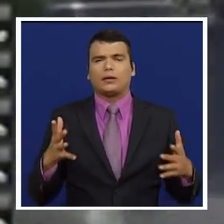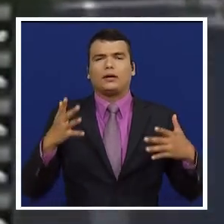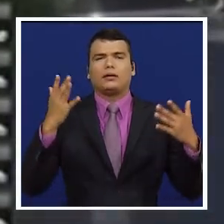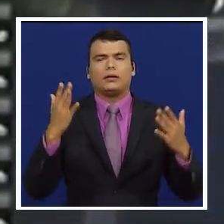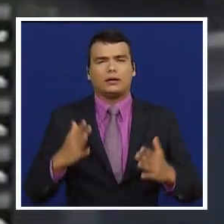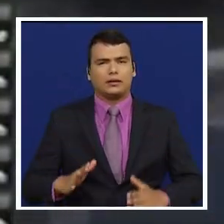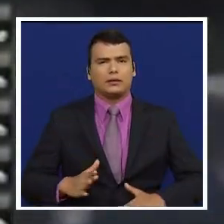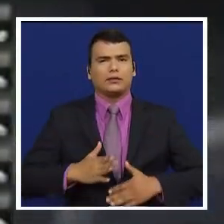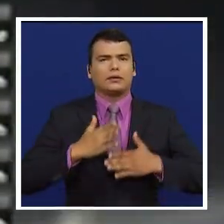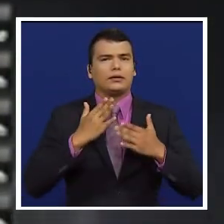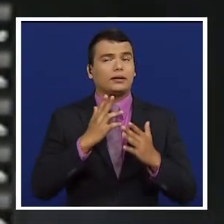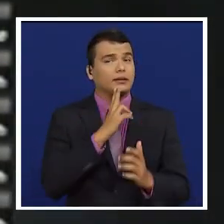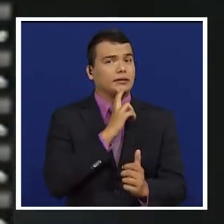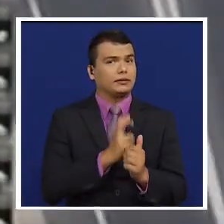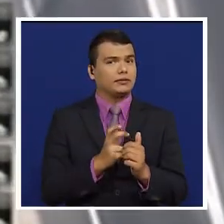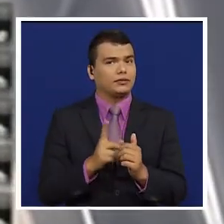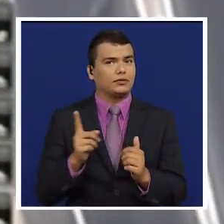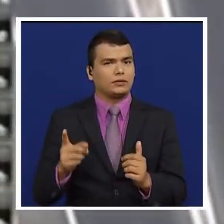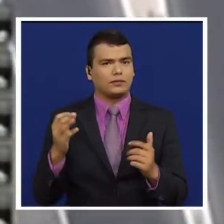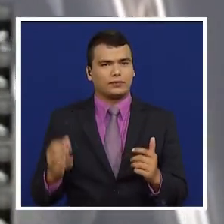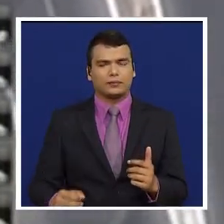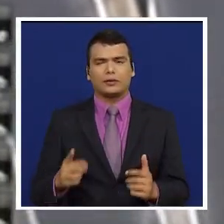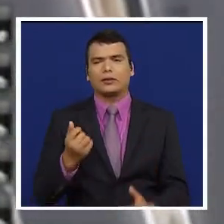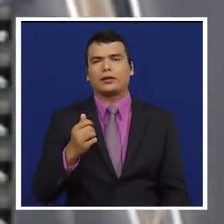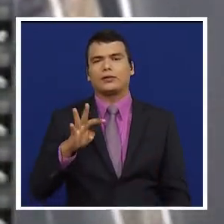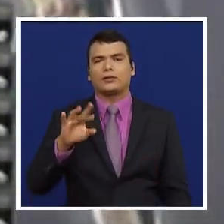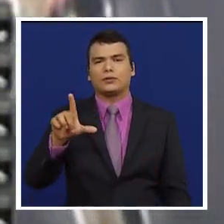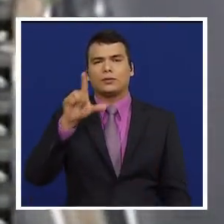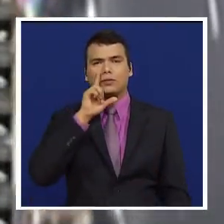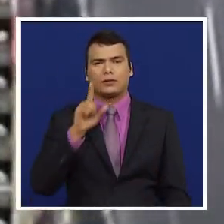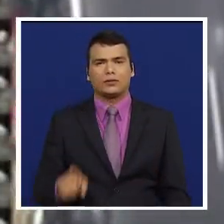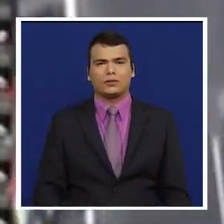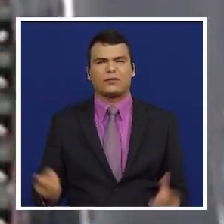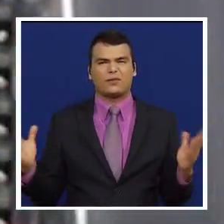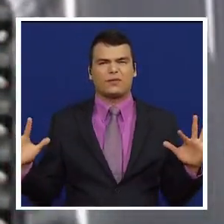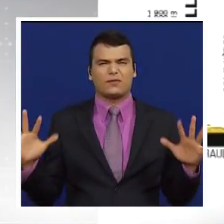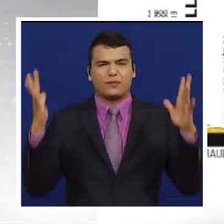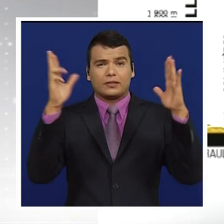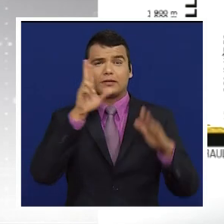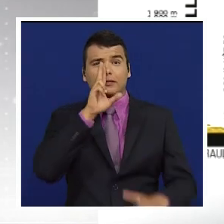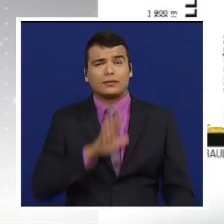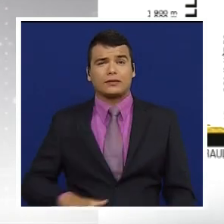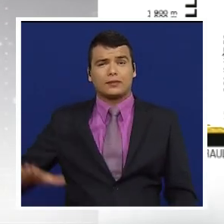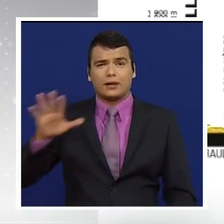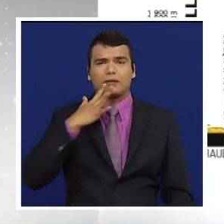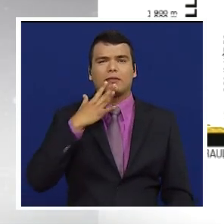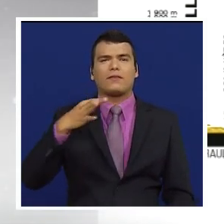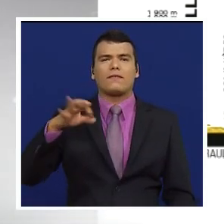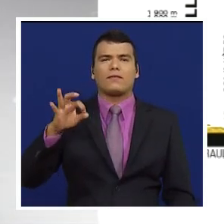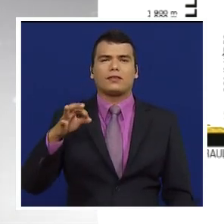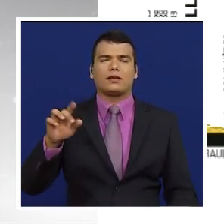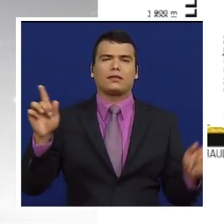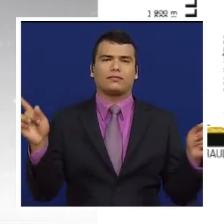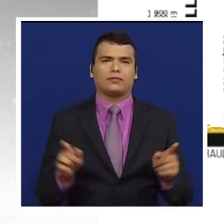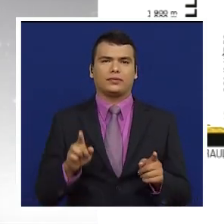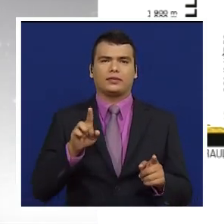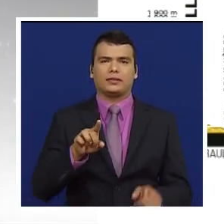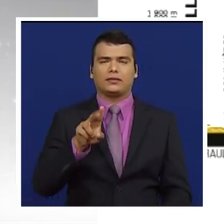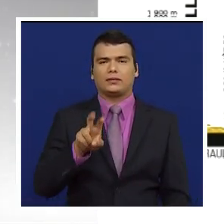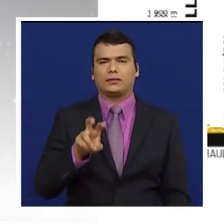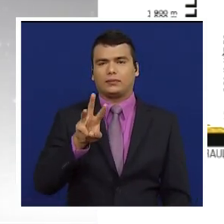para los ciclistas. La gran cita del 14 de julio, día de la fiesta nacional francesa, se recortará hasta los